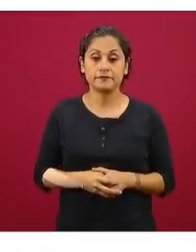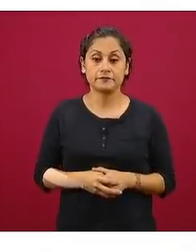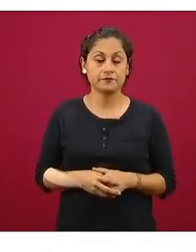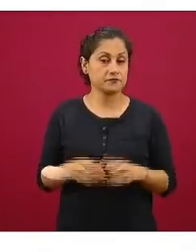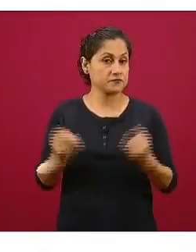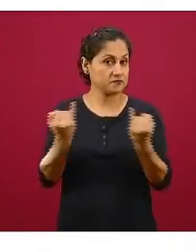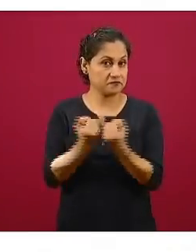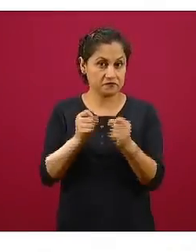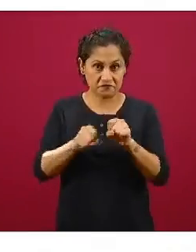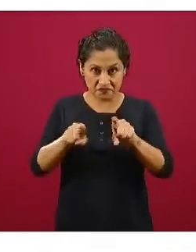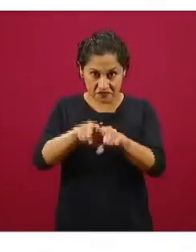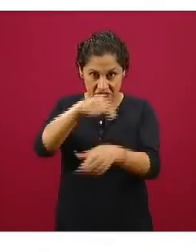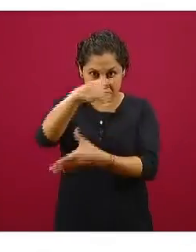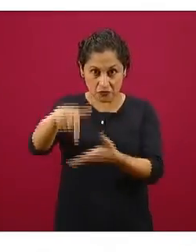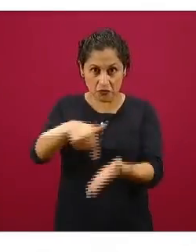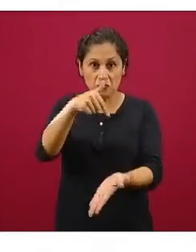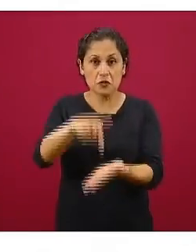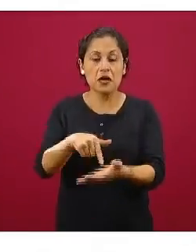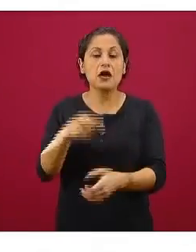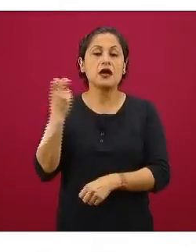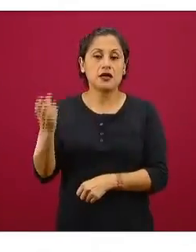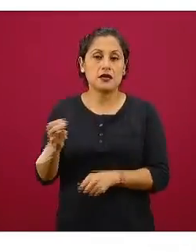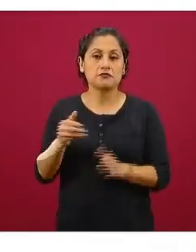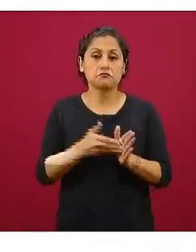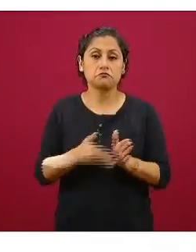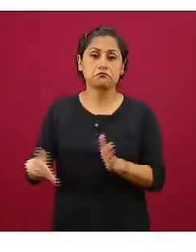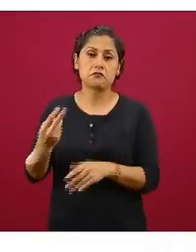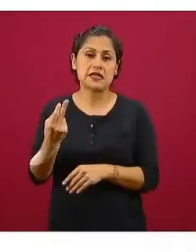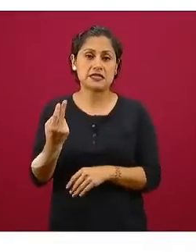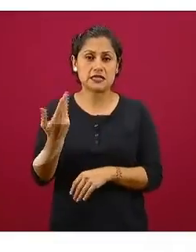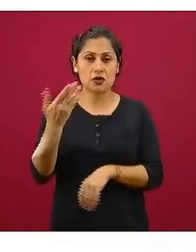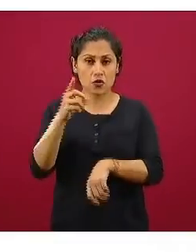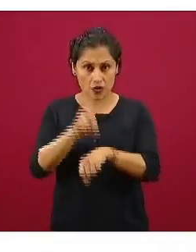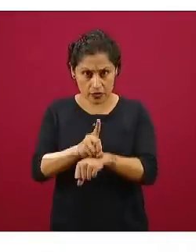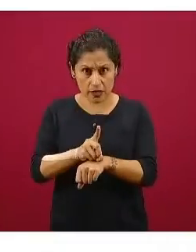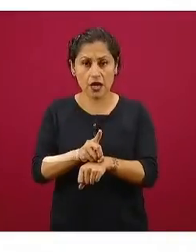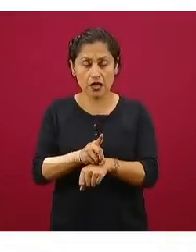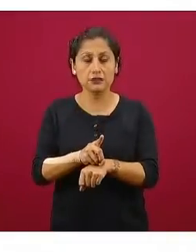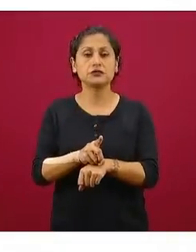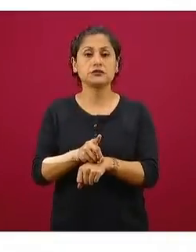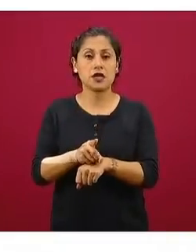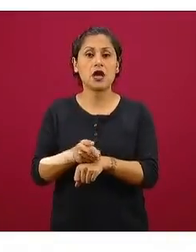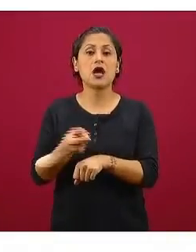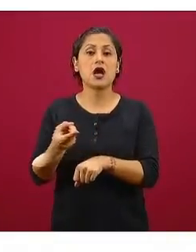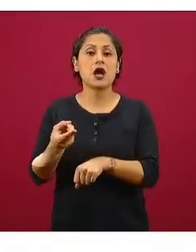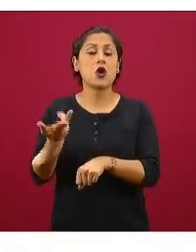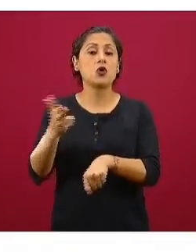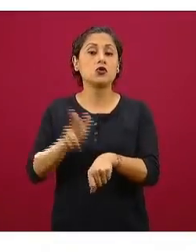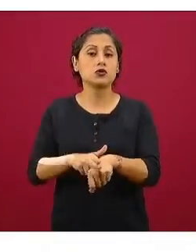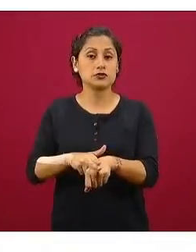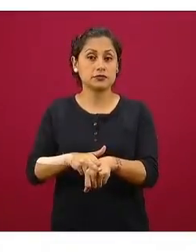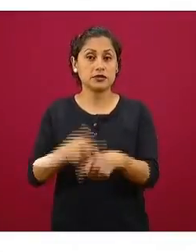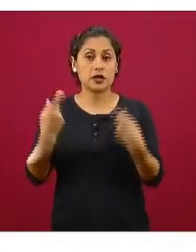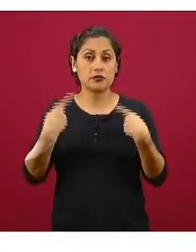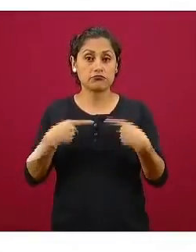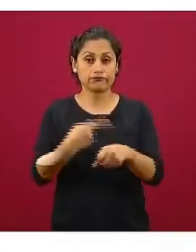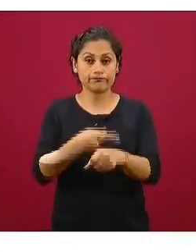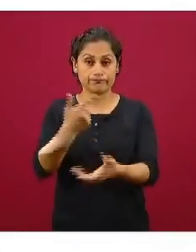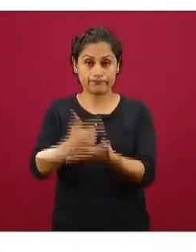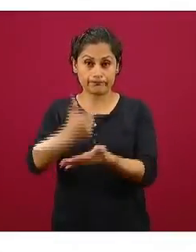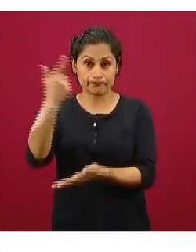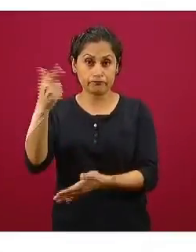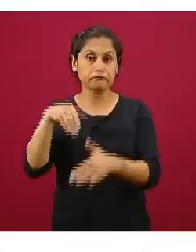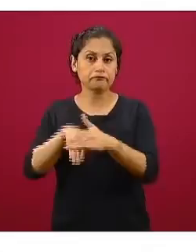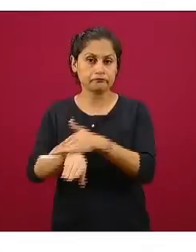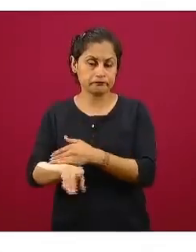mantenido por cerca de 25 días de manera continua ocupadas las terapias intensivas en la proporción que se